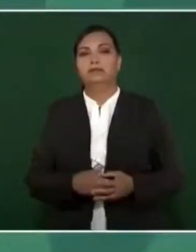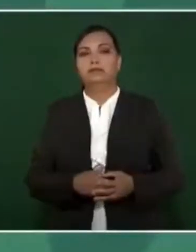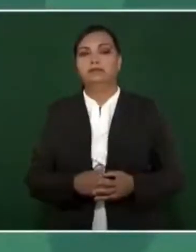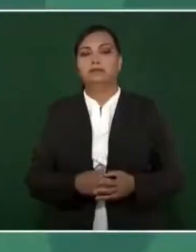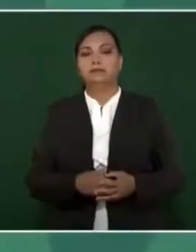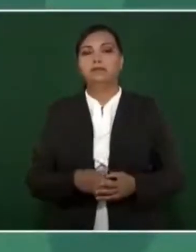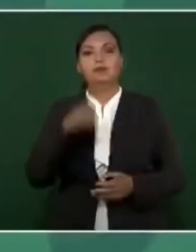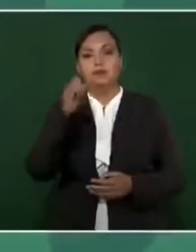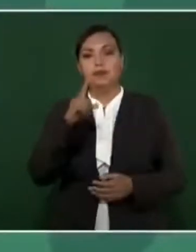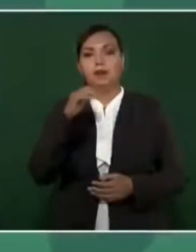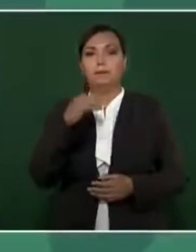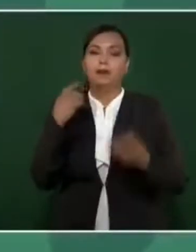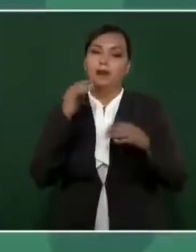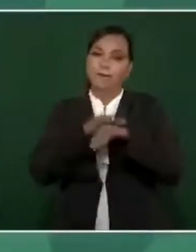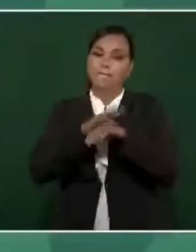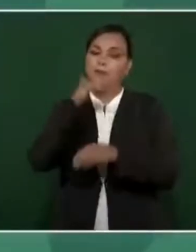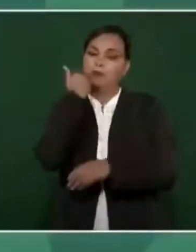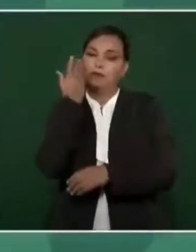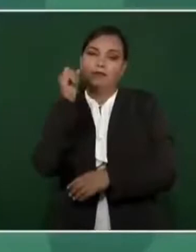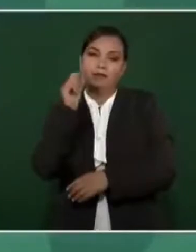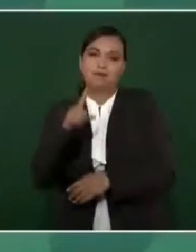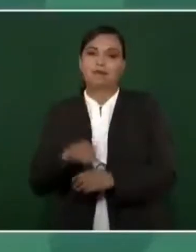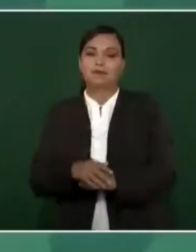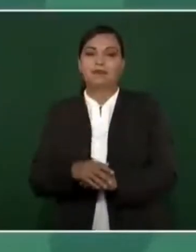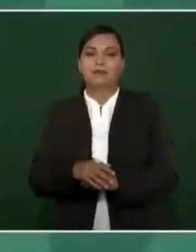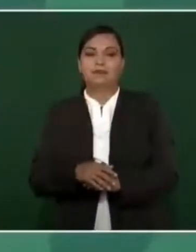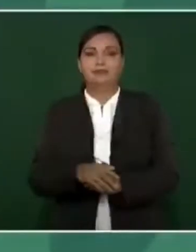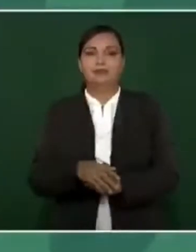de que no hay que tener mucho apego